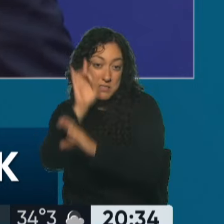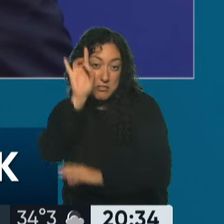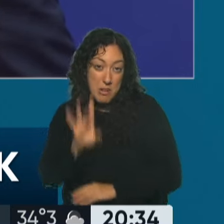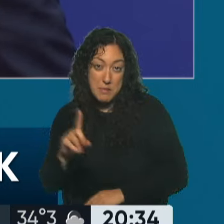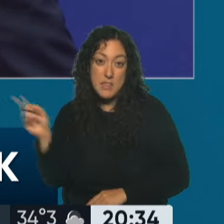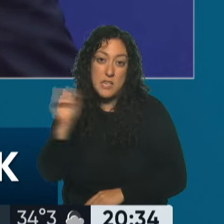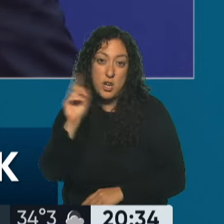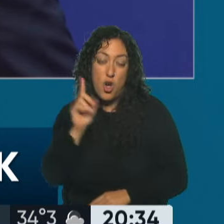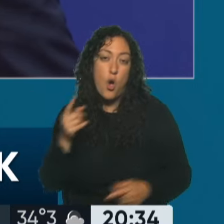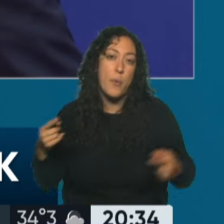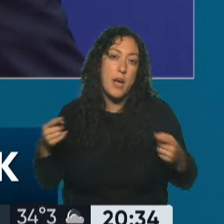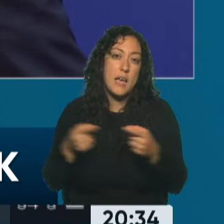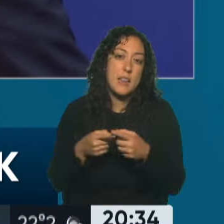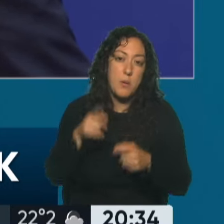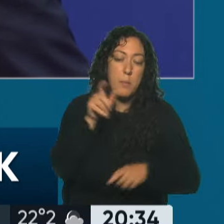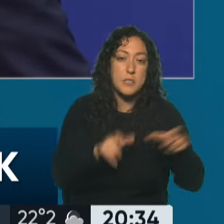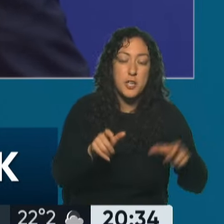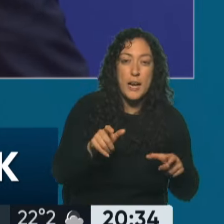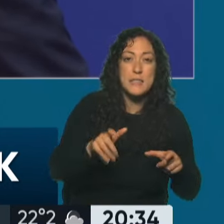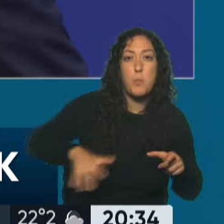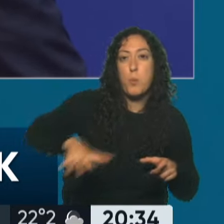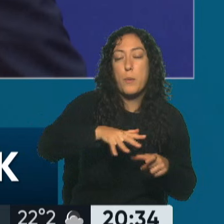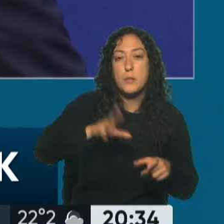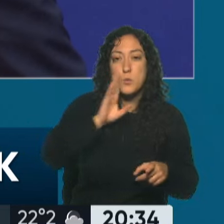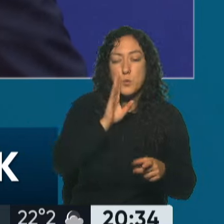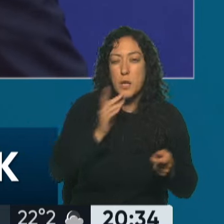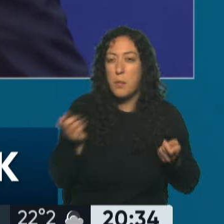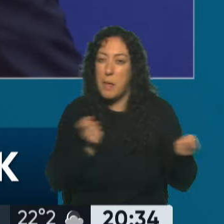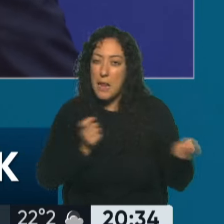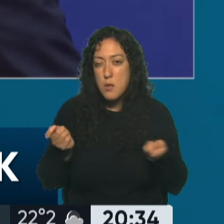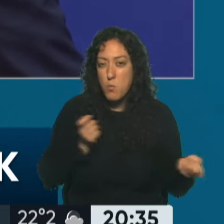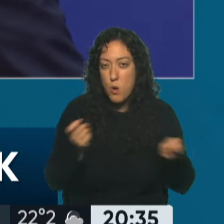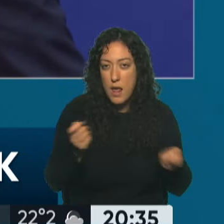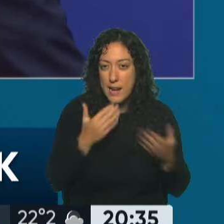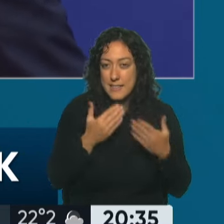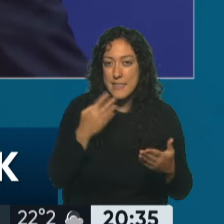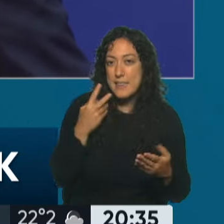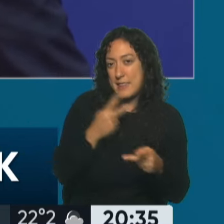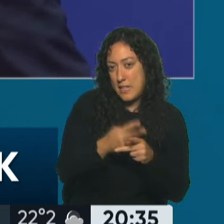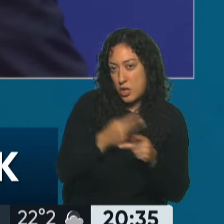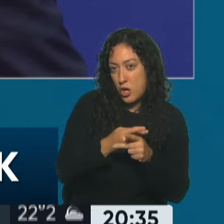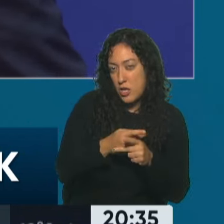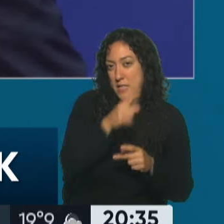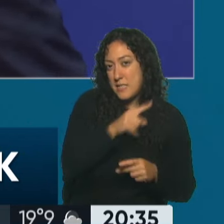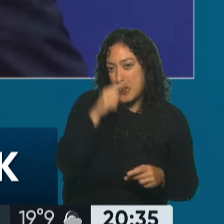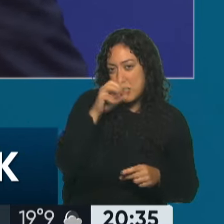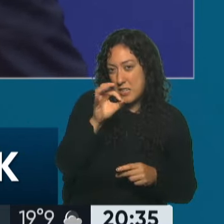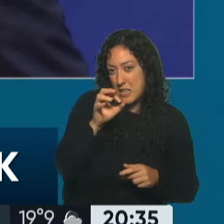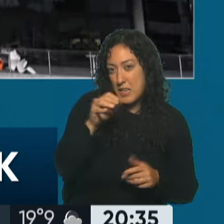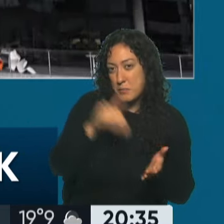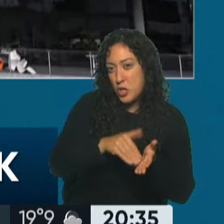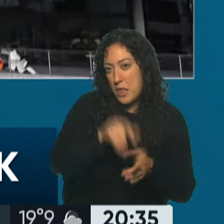busca manipular a los estadounidenses a través de esta red social que se calcula que tiene al menos 170 millones de